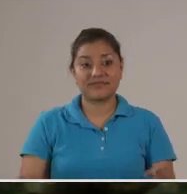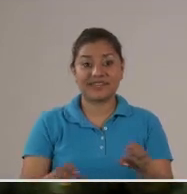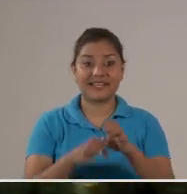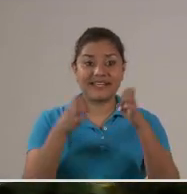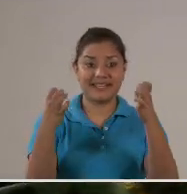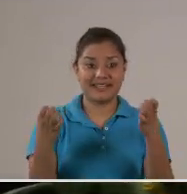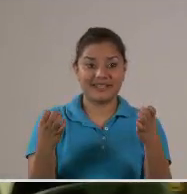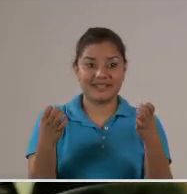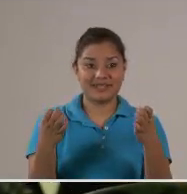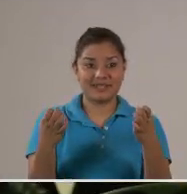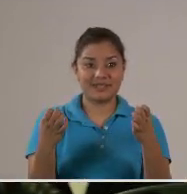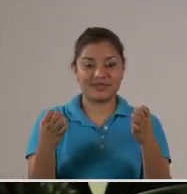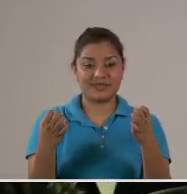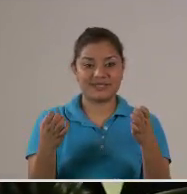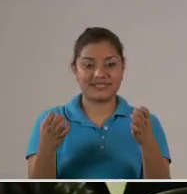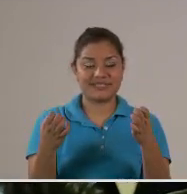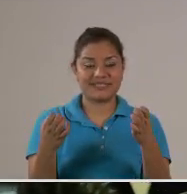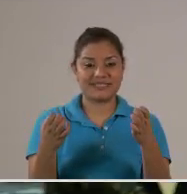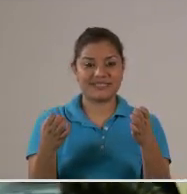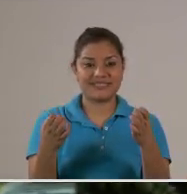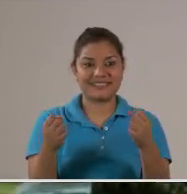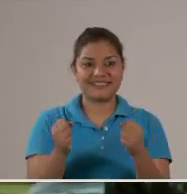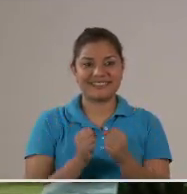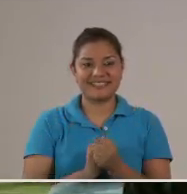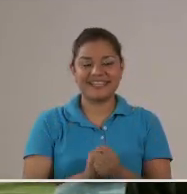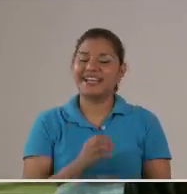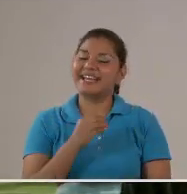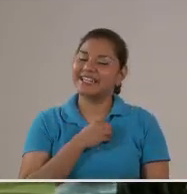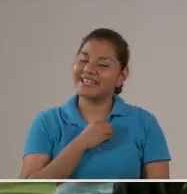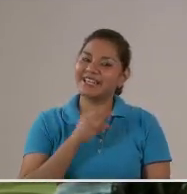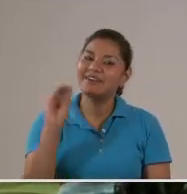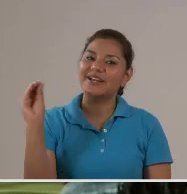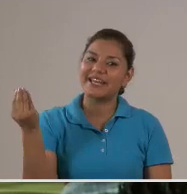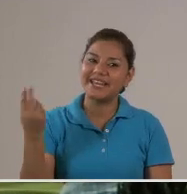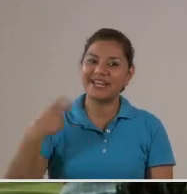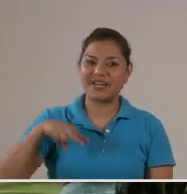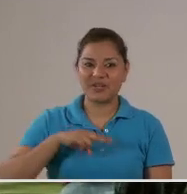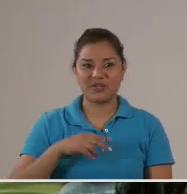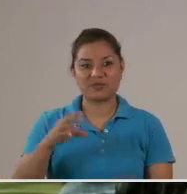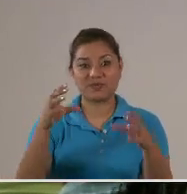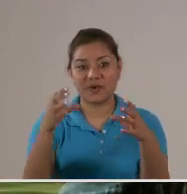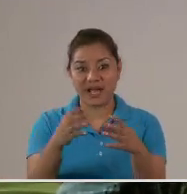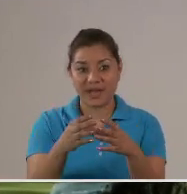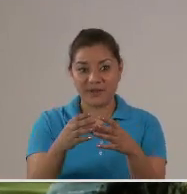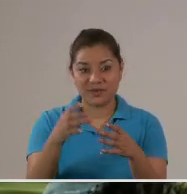entonces quedamos en lo siguiente vamos a ver si estamos de acuerdo un